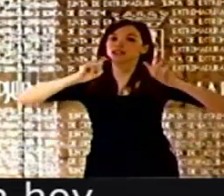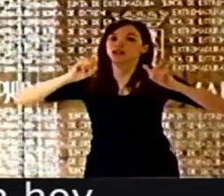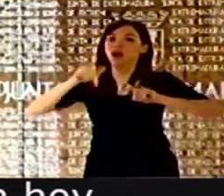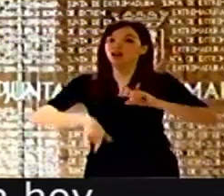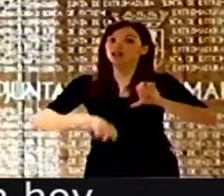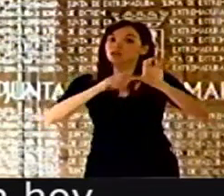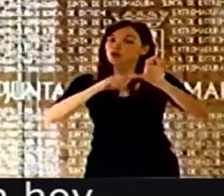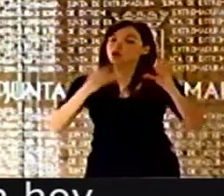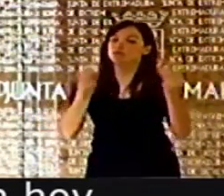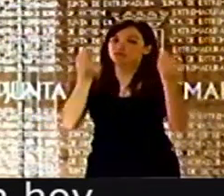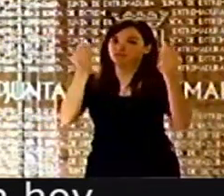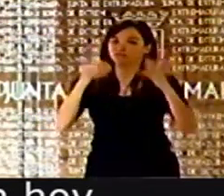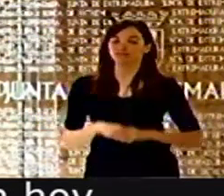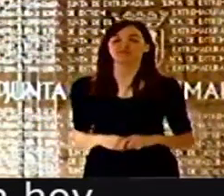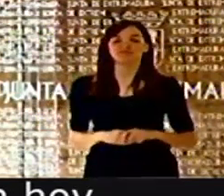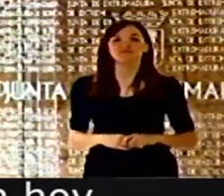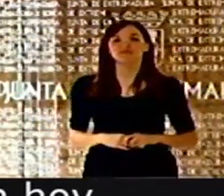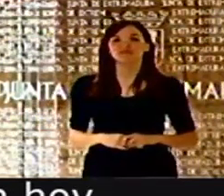autónoma.